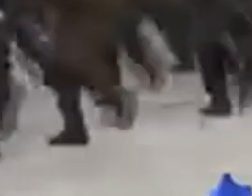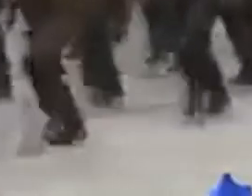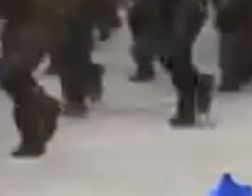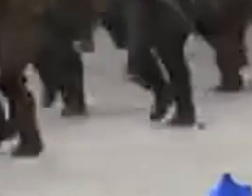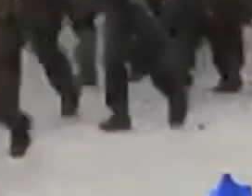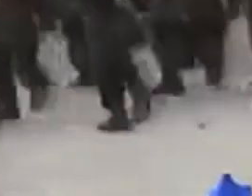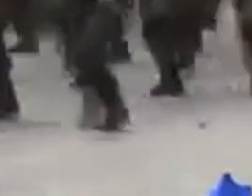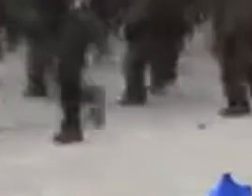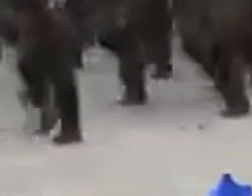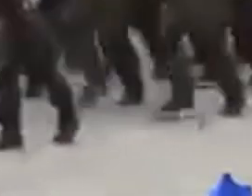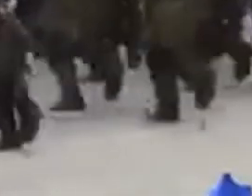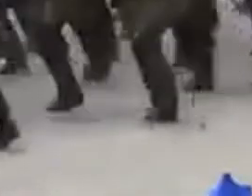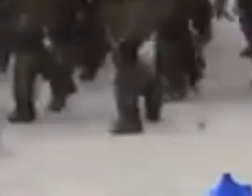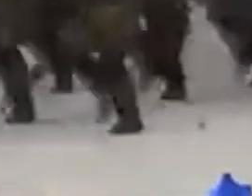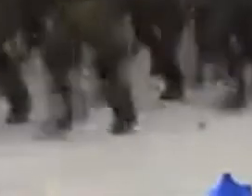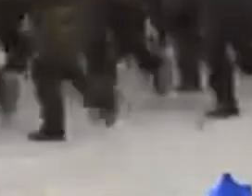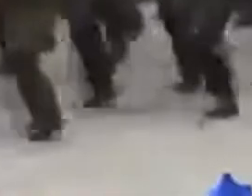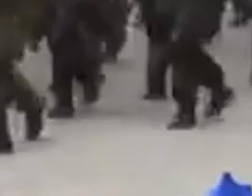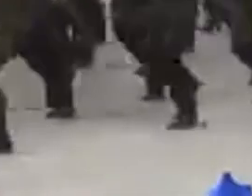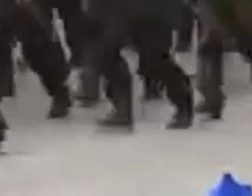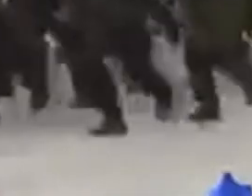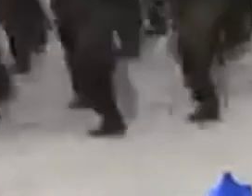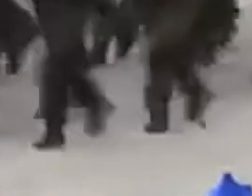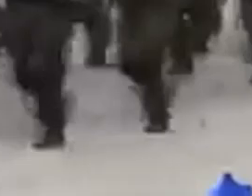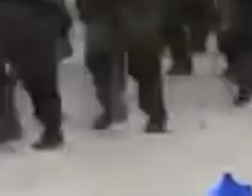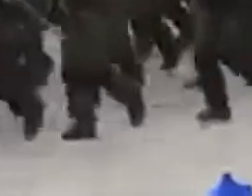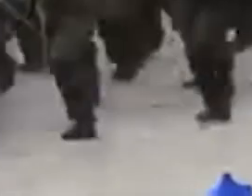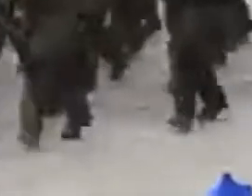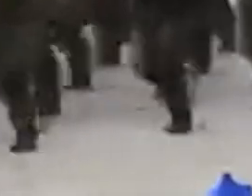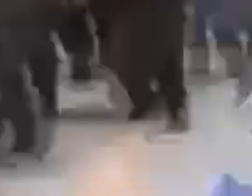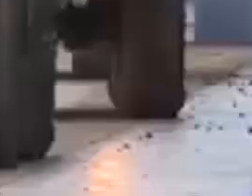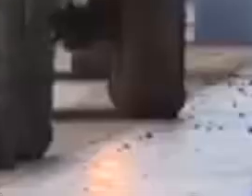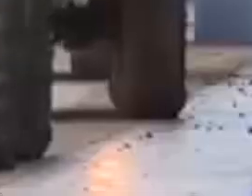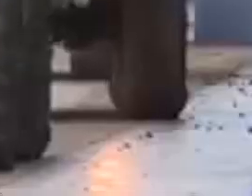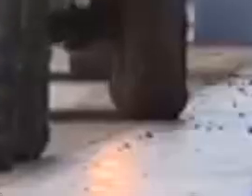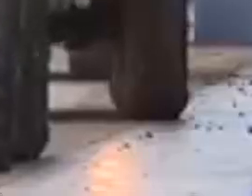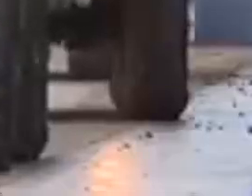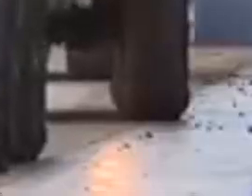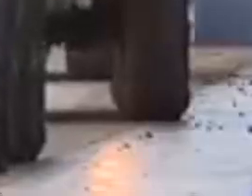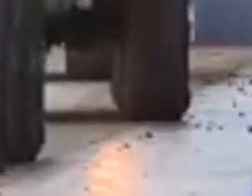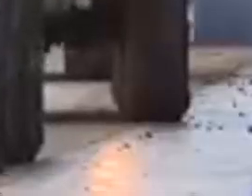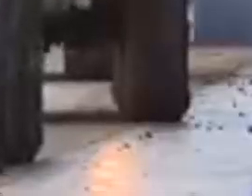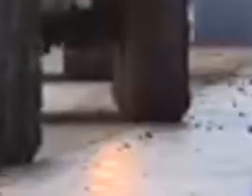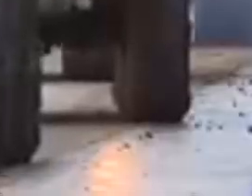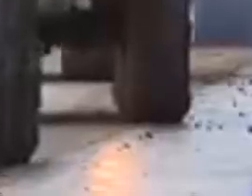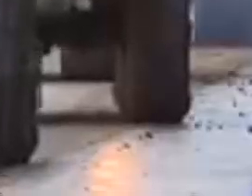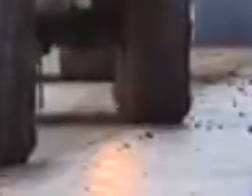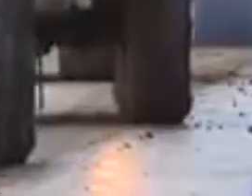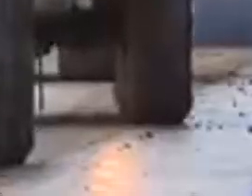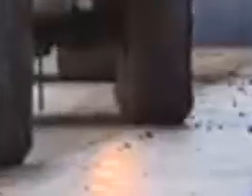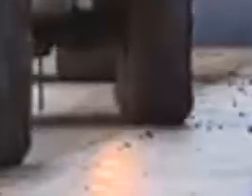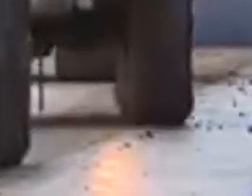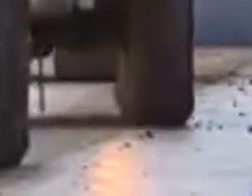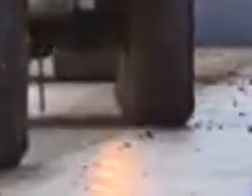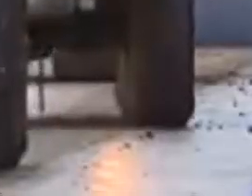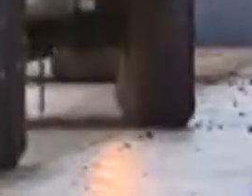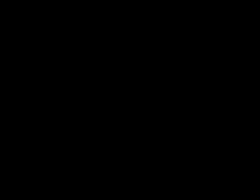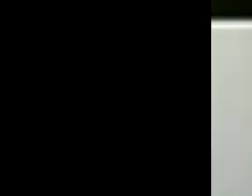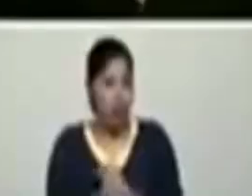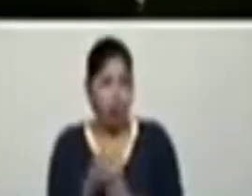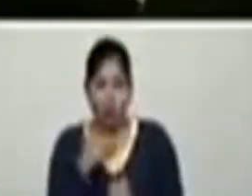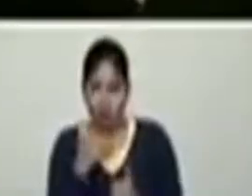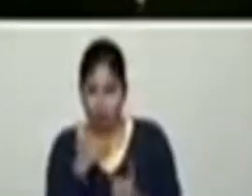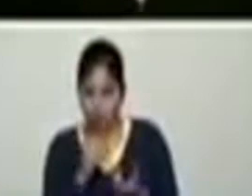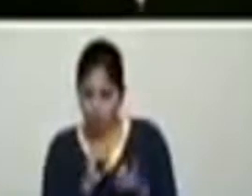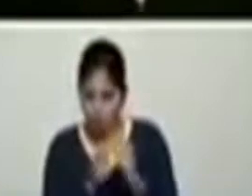a sus tropas y a sus altos mandos militares para proteger así a Venezuela a cualquier costo pero rápidamente Nicolás Maduro prendió las